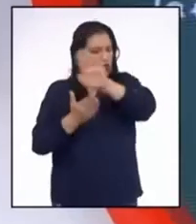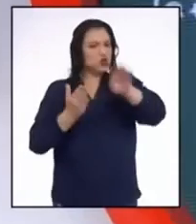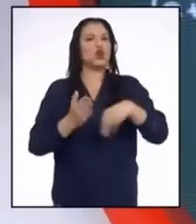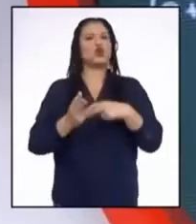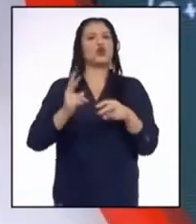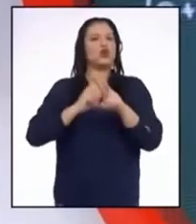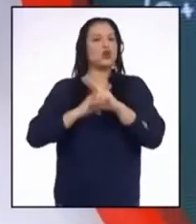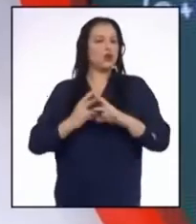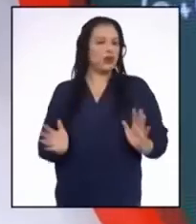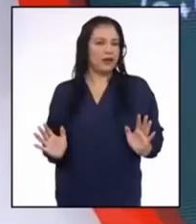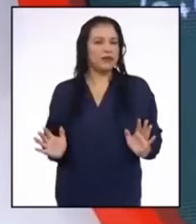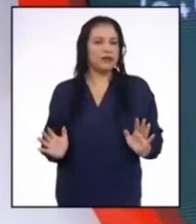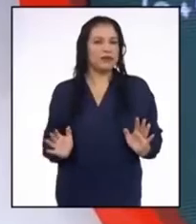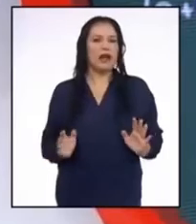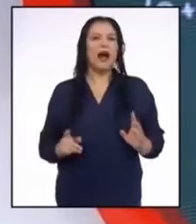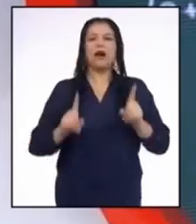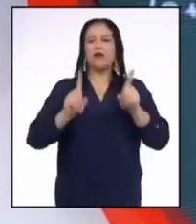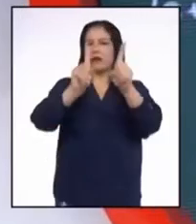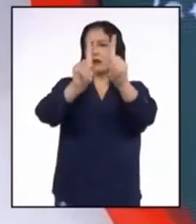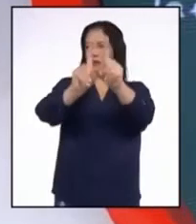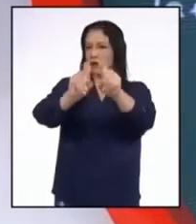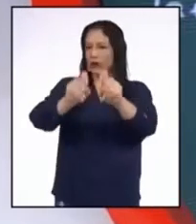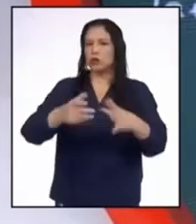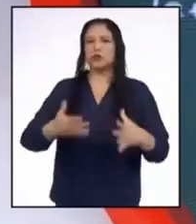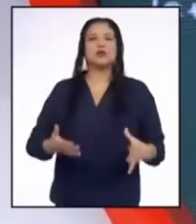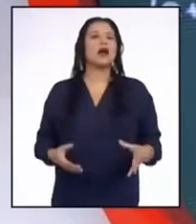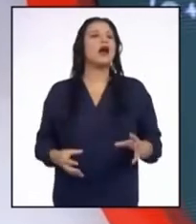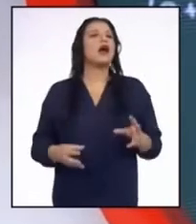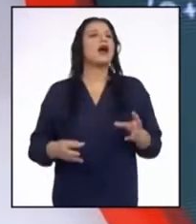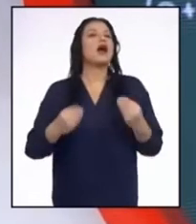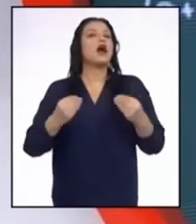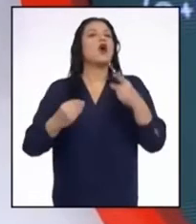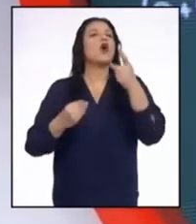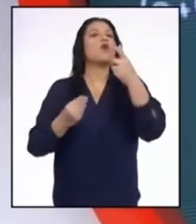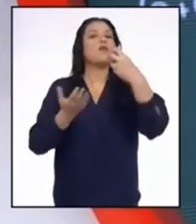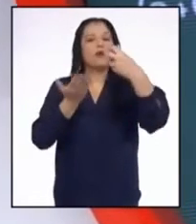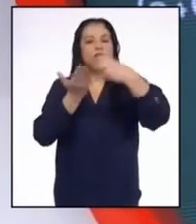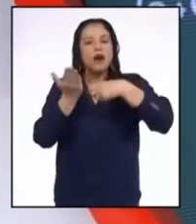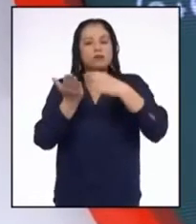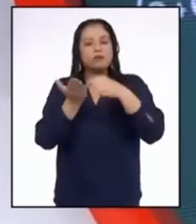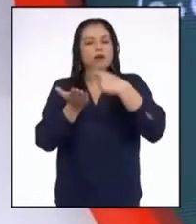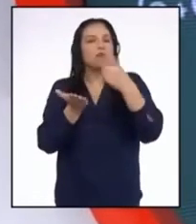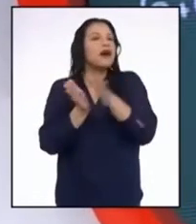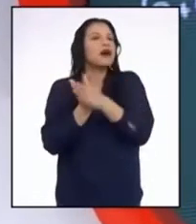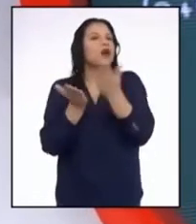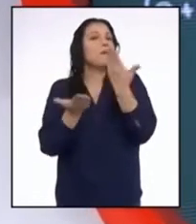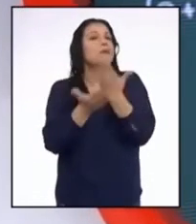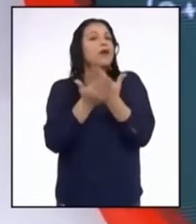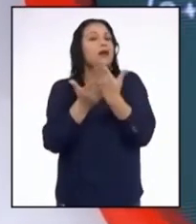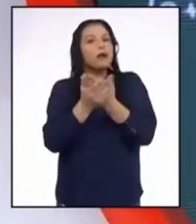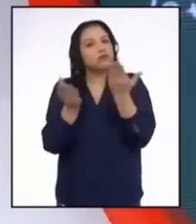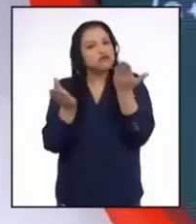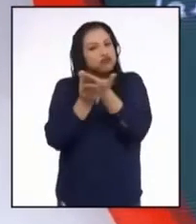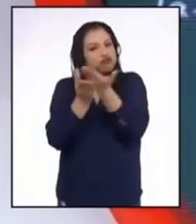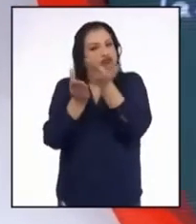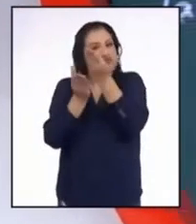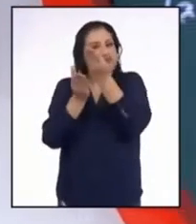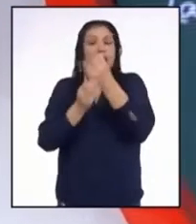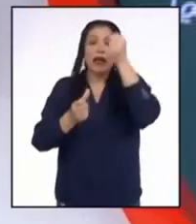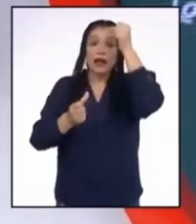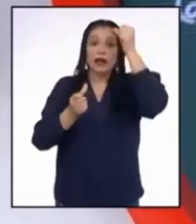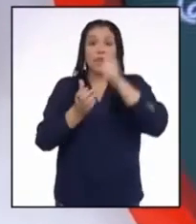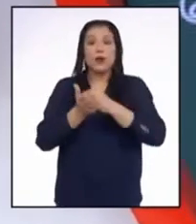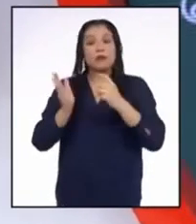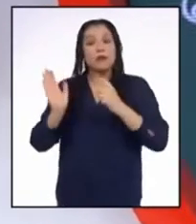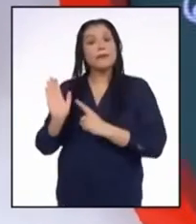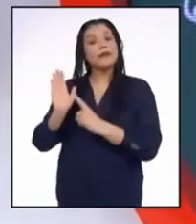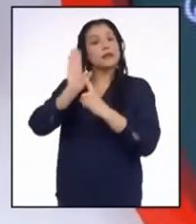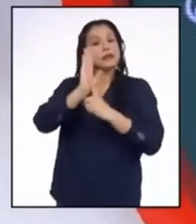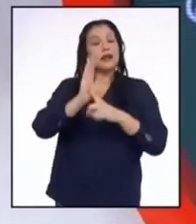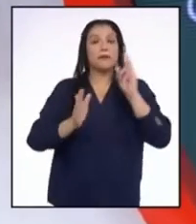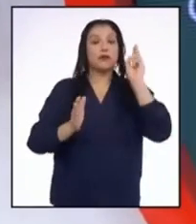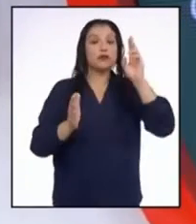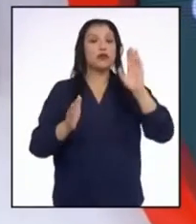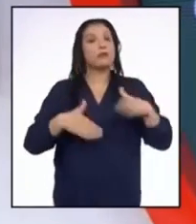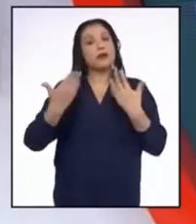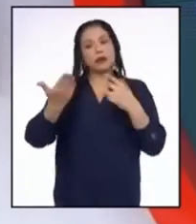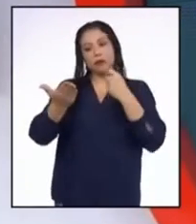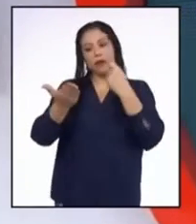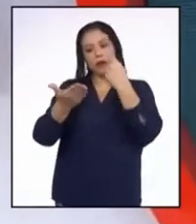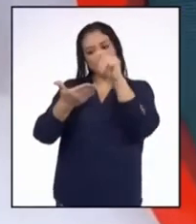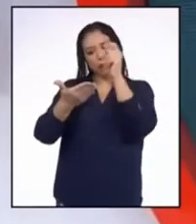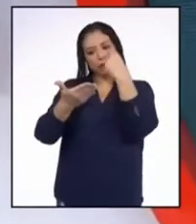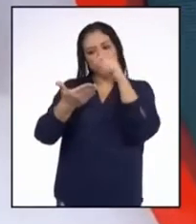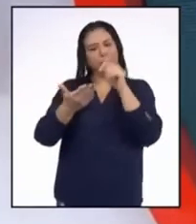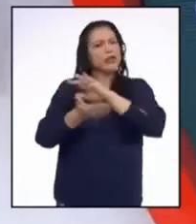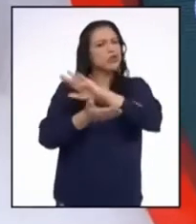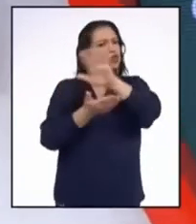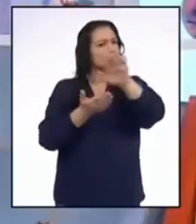Tengo una pregunta para ustedes. ¿Cómo les va con sus portafolios de evidencias? Recuerden que deben presentarlo a su profesor para que pueda evaluar todo lo que